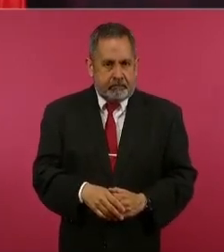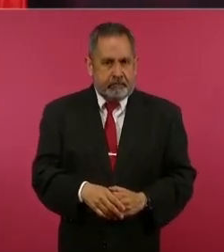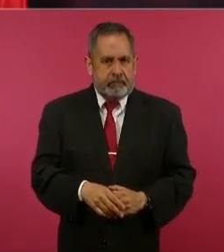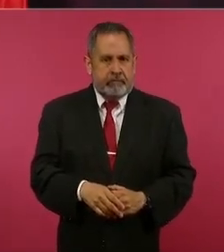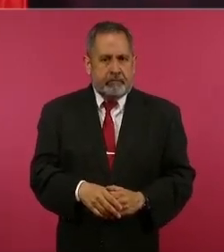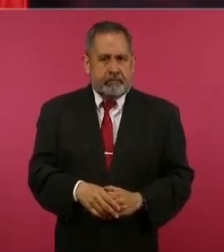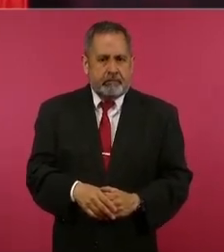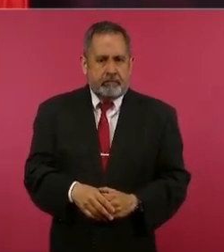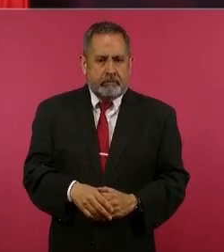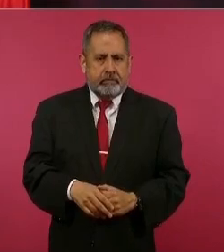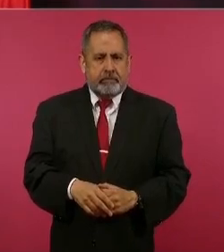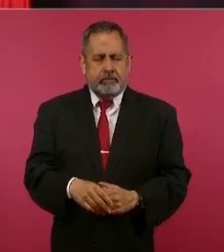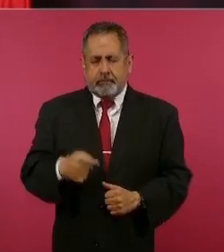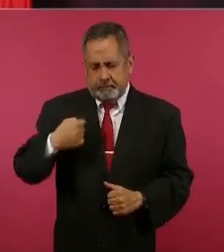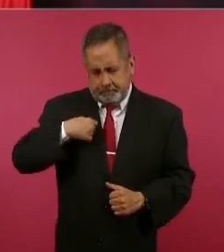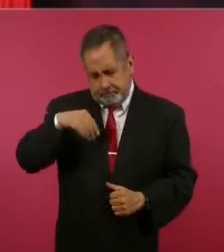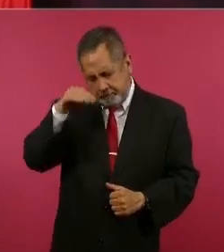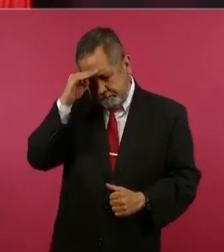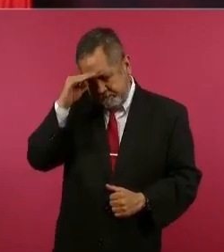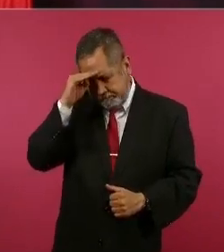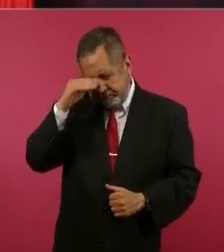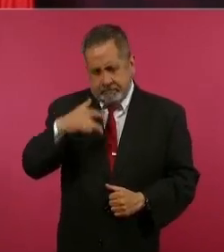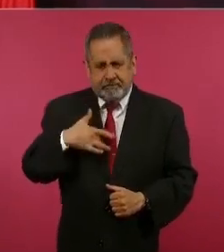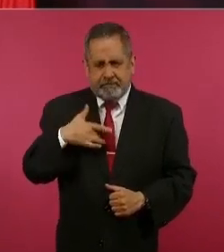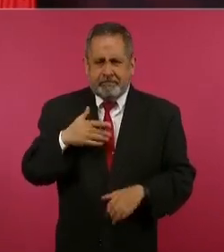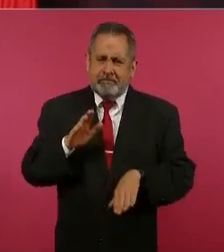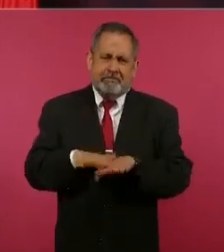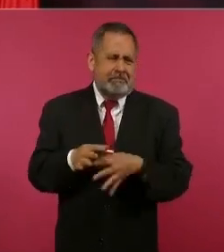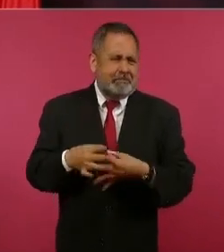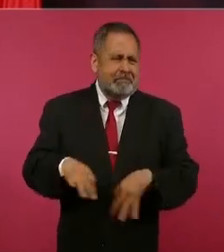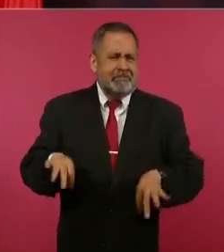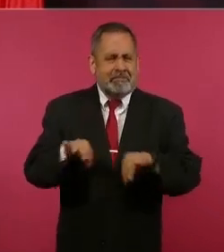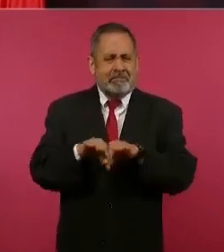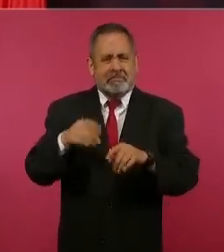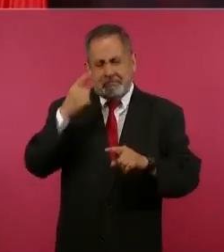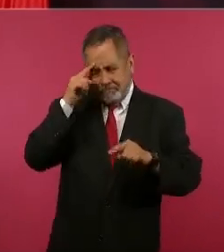de lo que considero es fundamental para